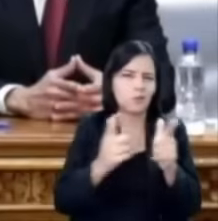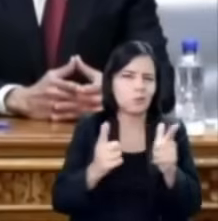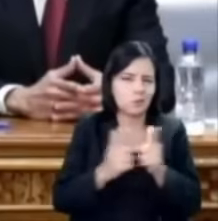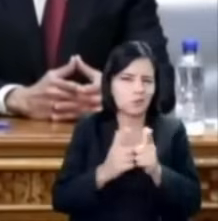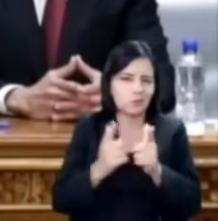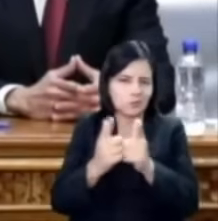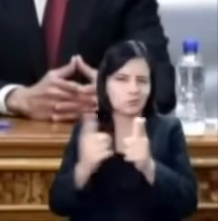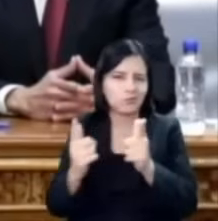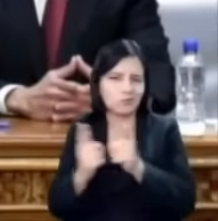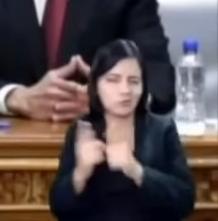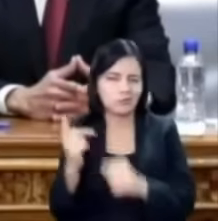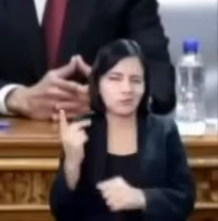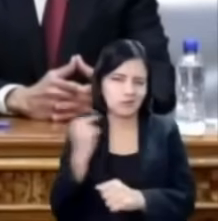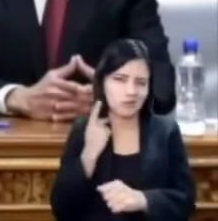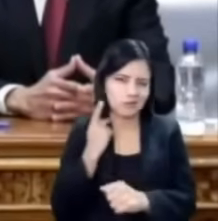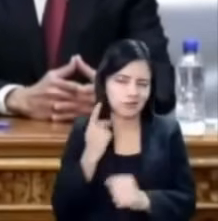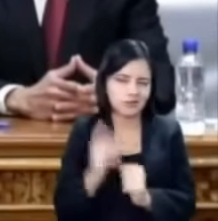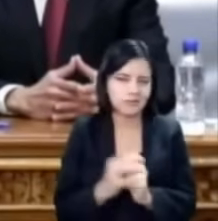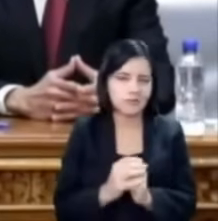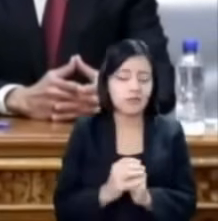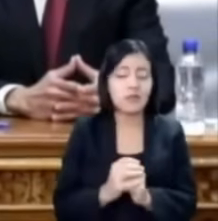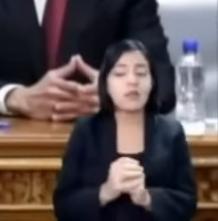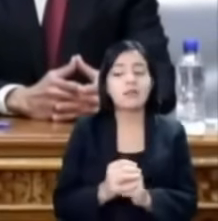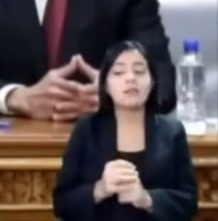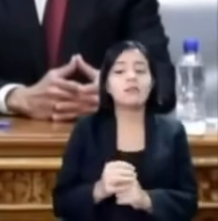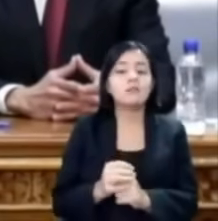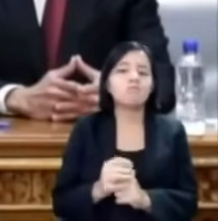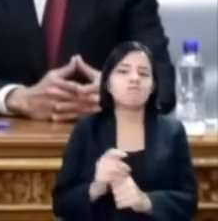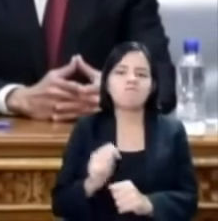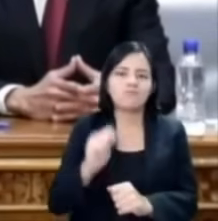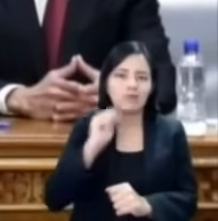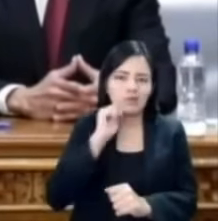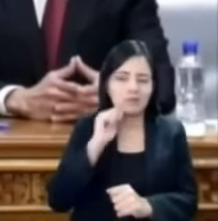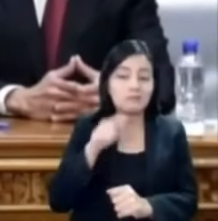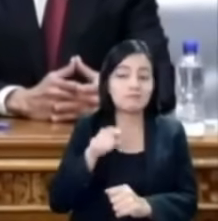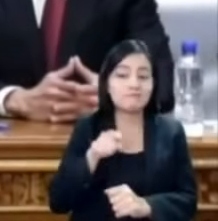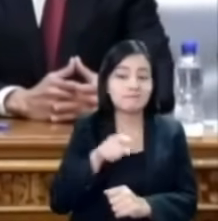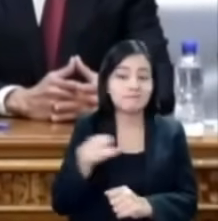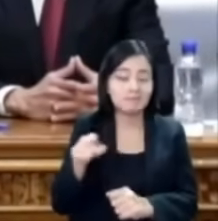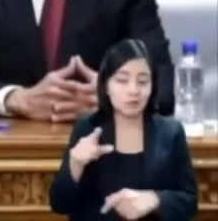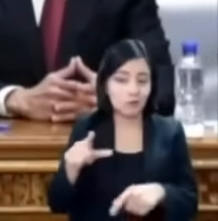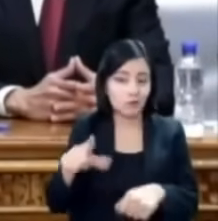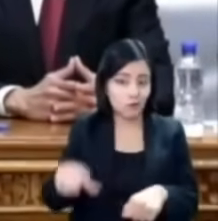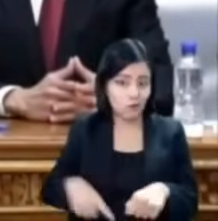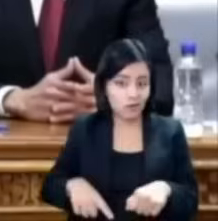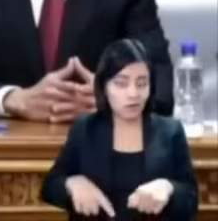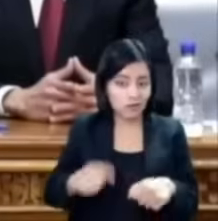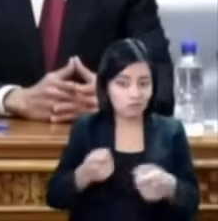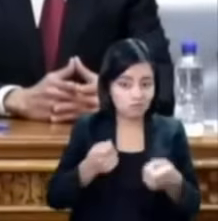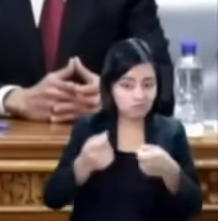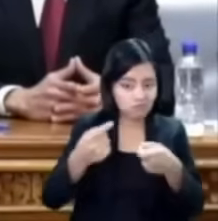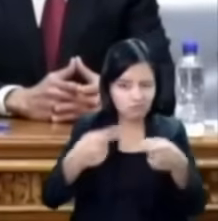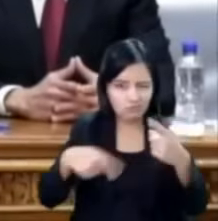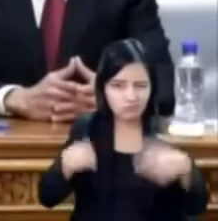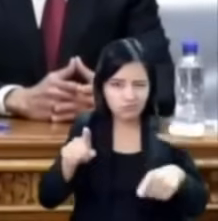cuando se gobierna, hay que hacerlo en beneficio de